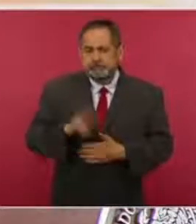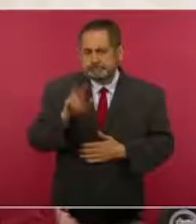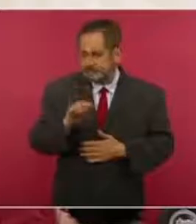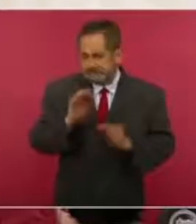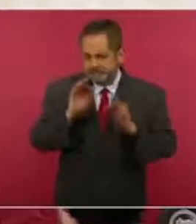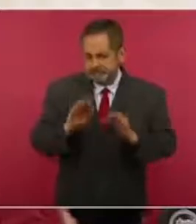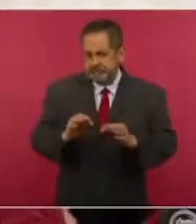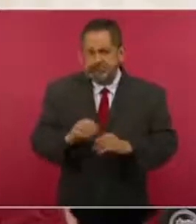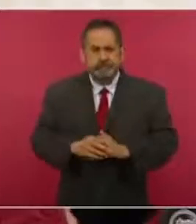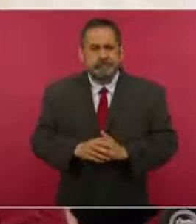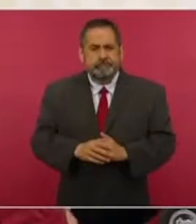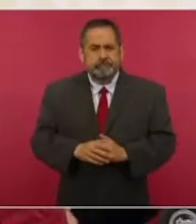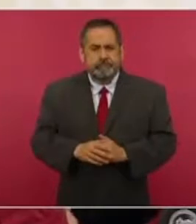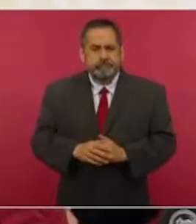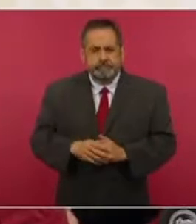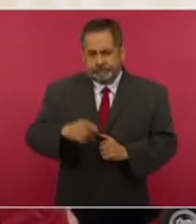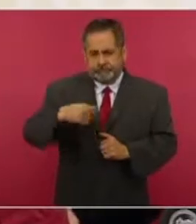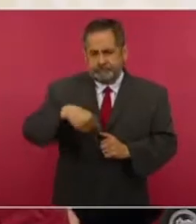tener ya